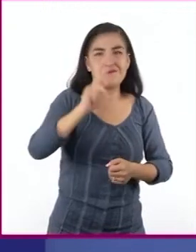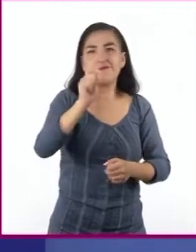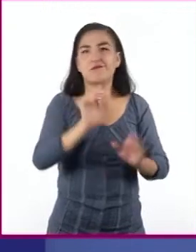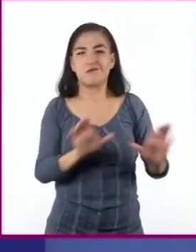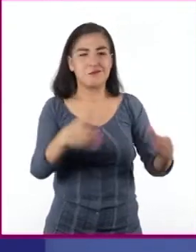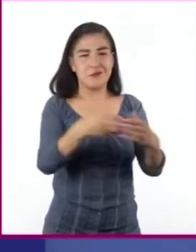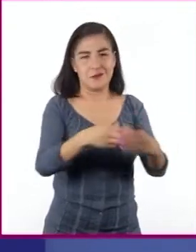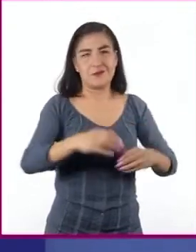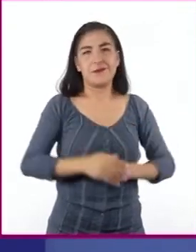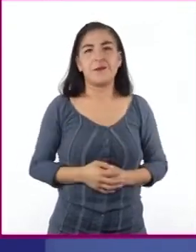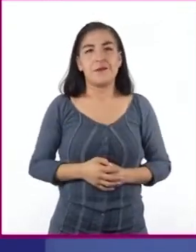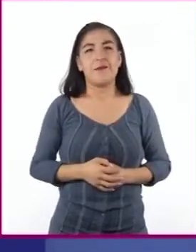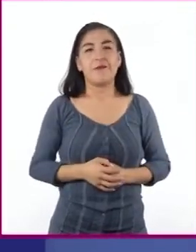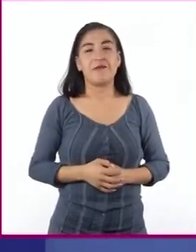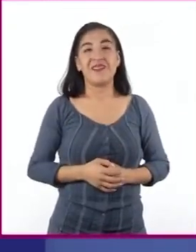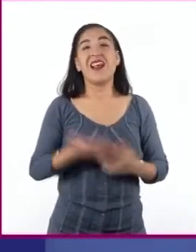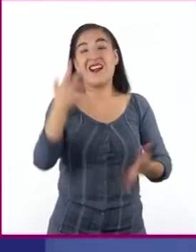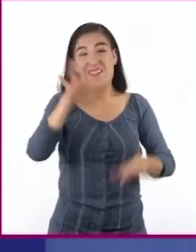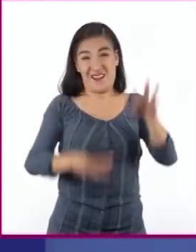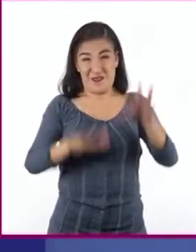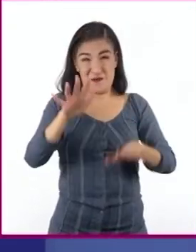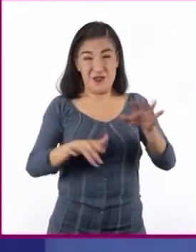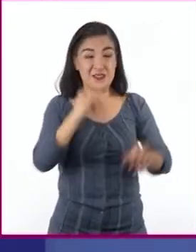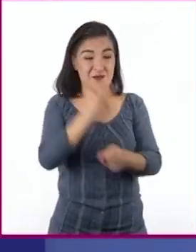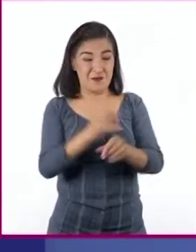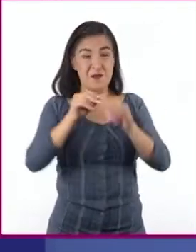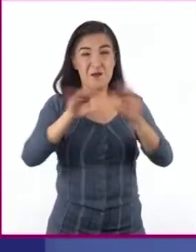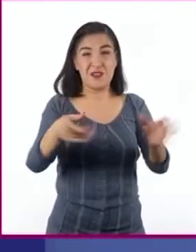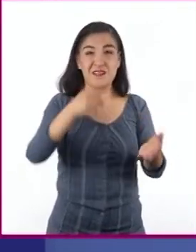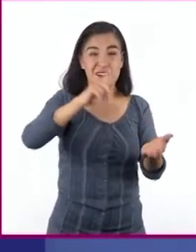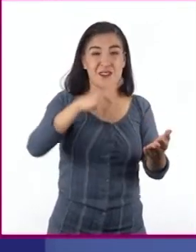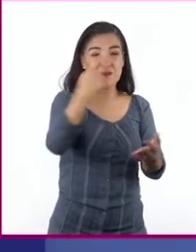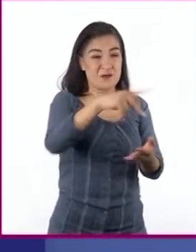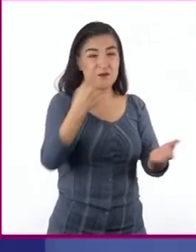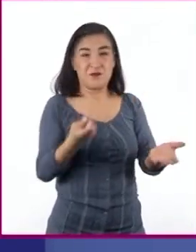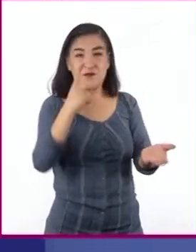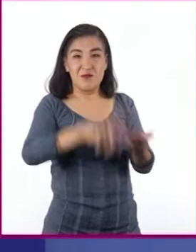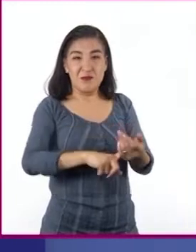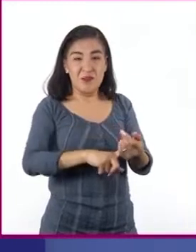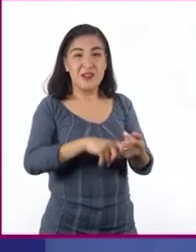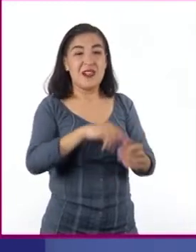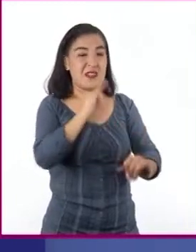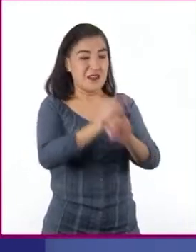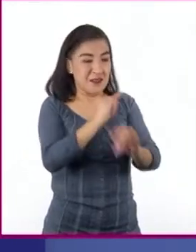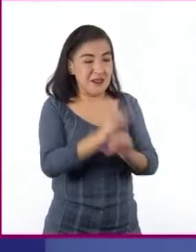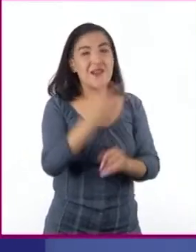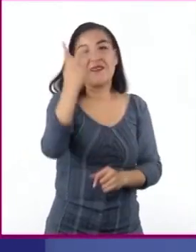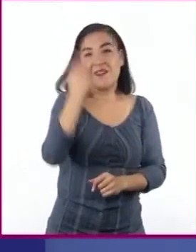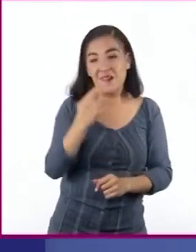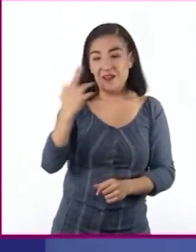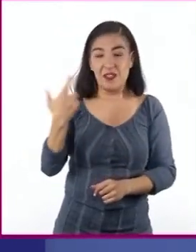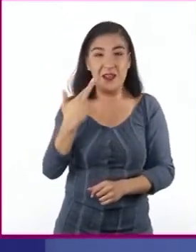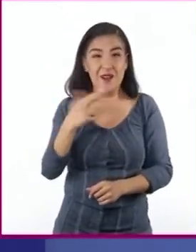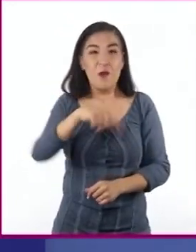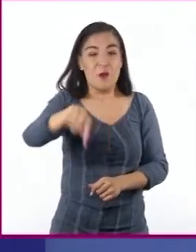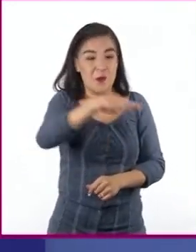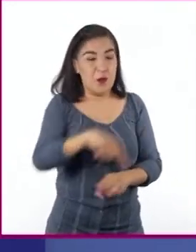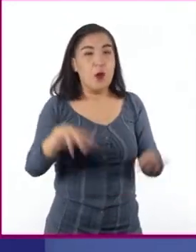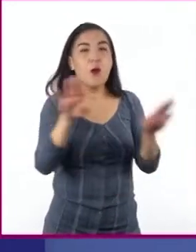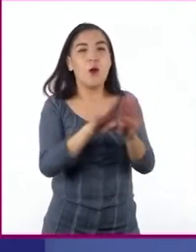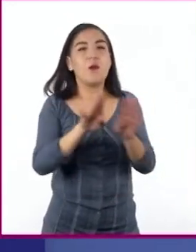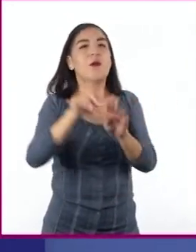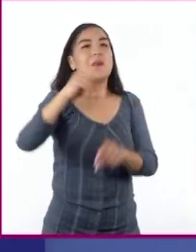Muchas veces, la información difundida por las redes sociales y los medios de comunicación pretenden que